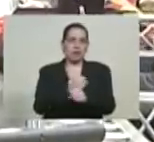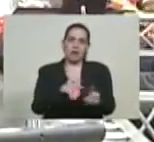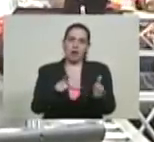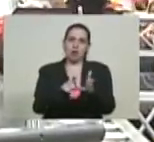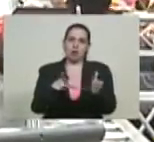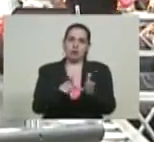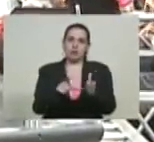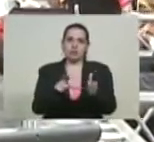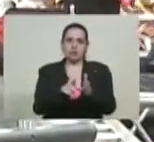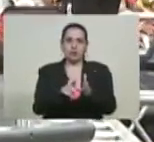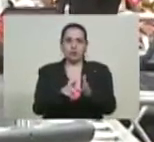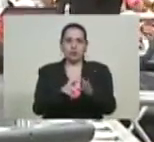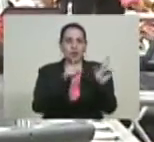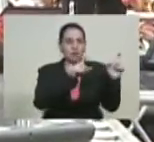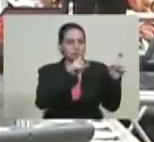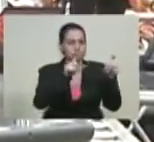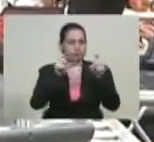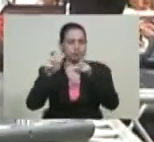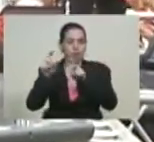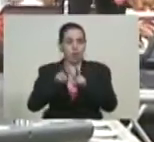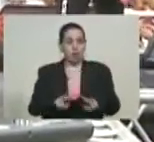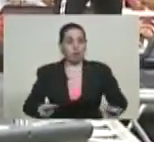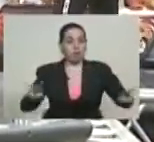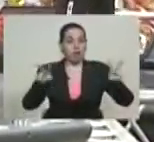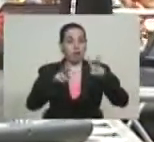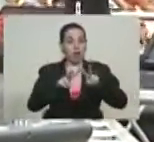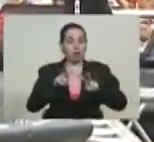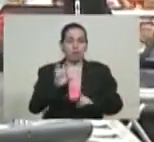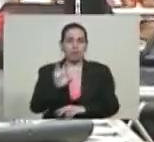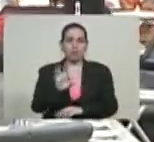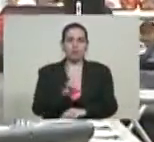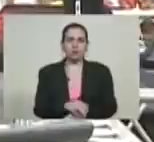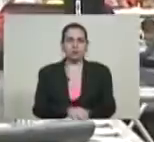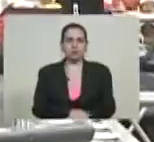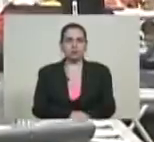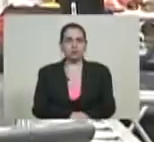forma forjadores de valores patrióticos.